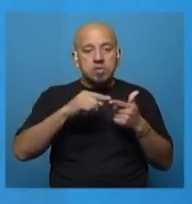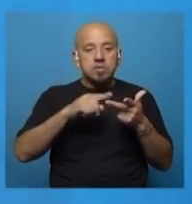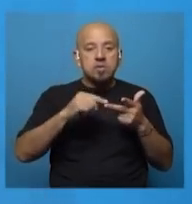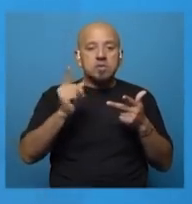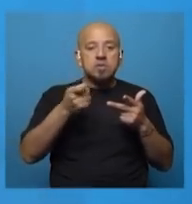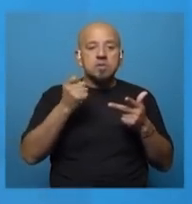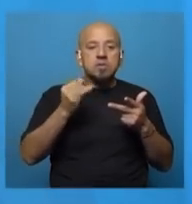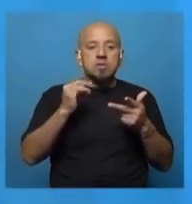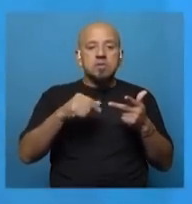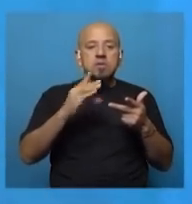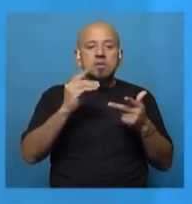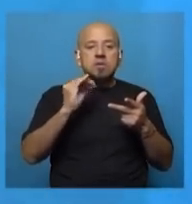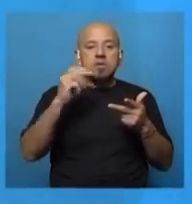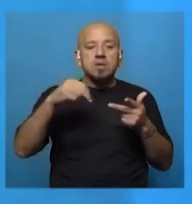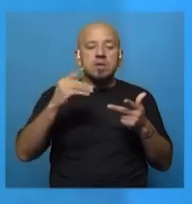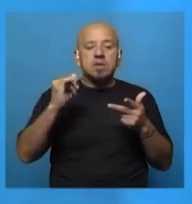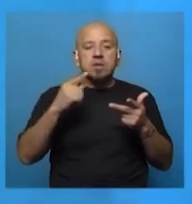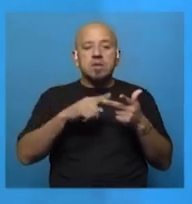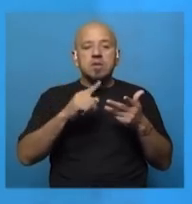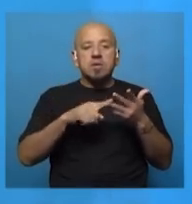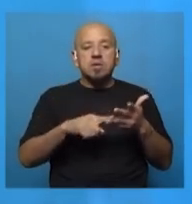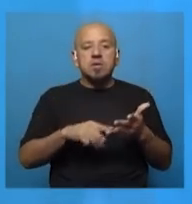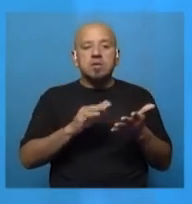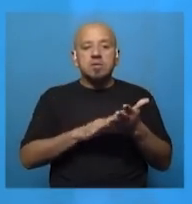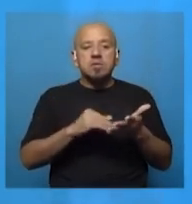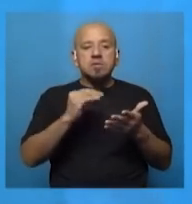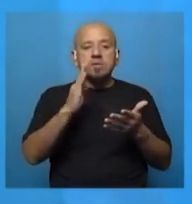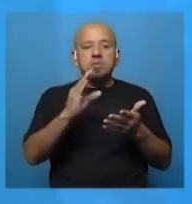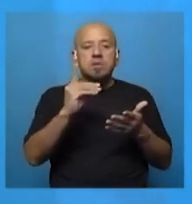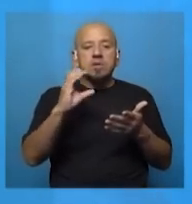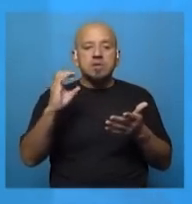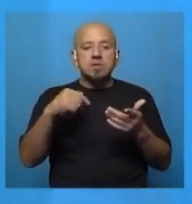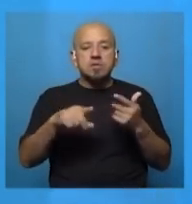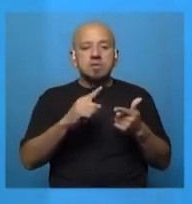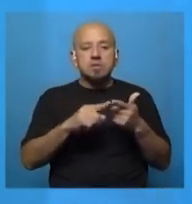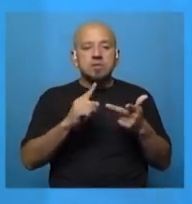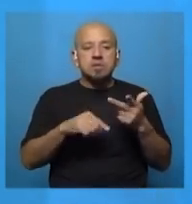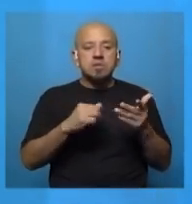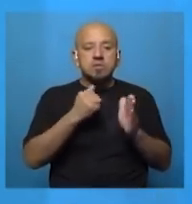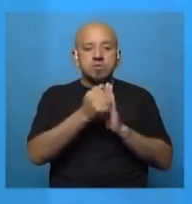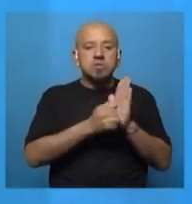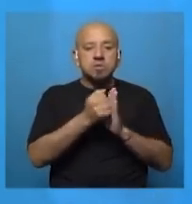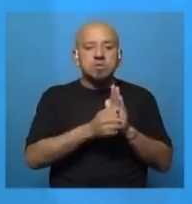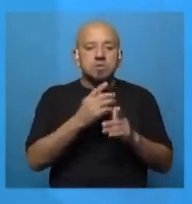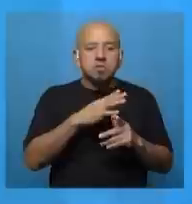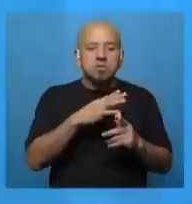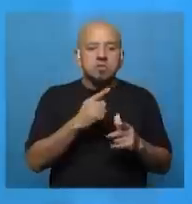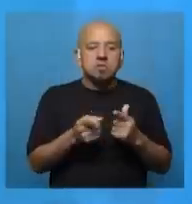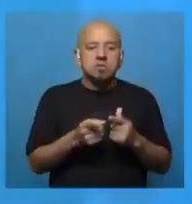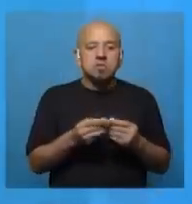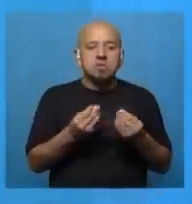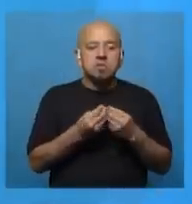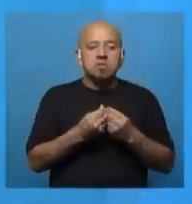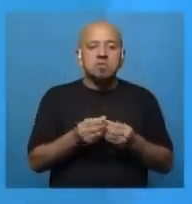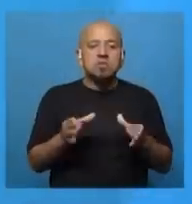intendente de candia plataforma de Álvaro García el partido demócrata cristiano frente a Río negro frente de Soriano y varios grupos